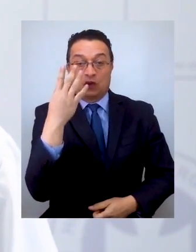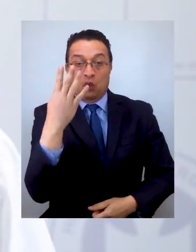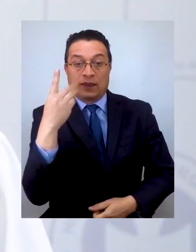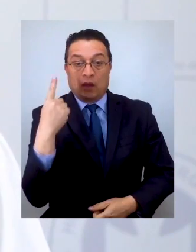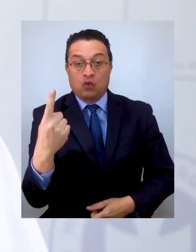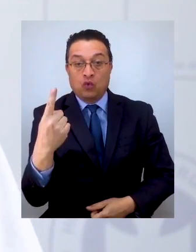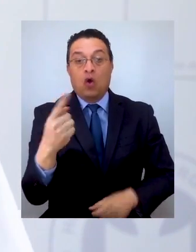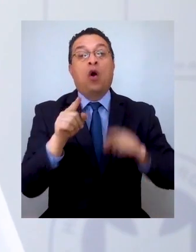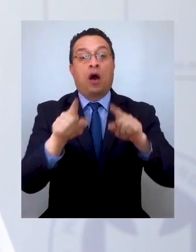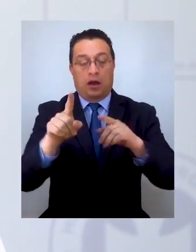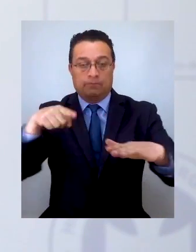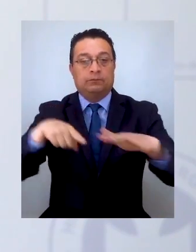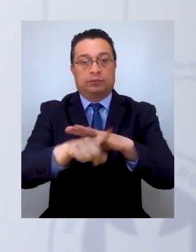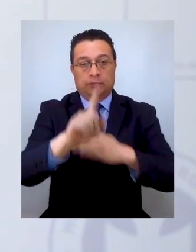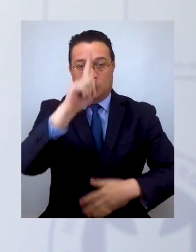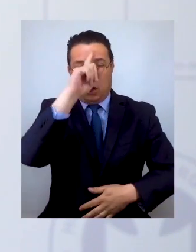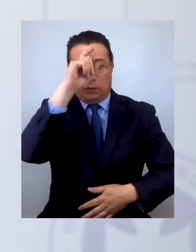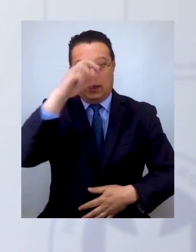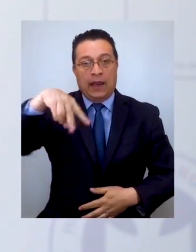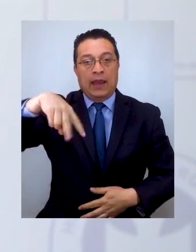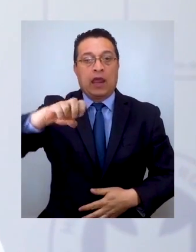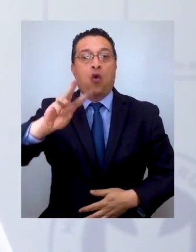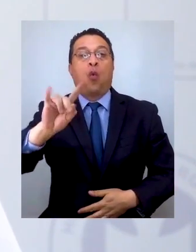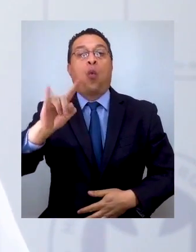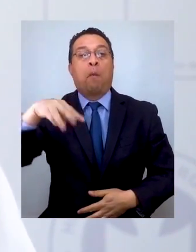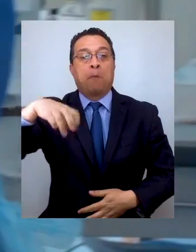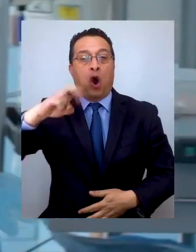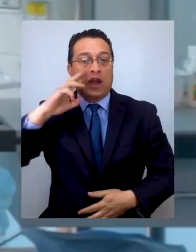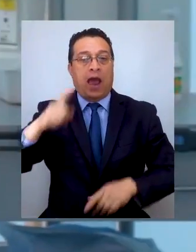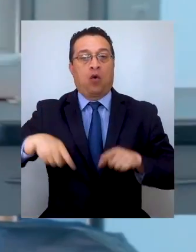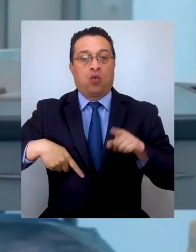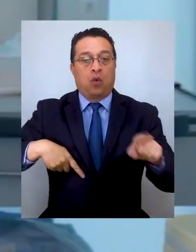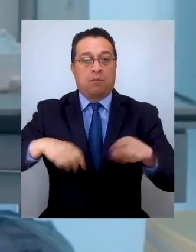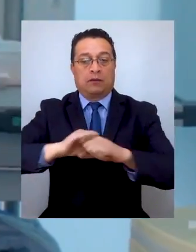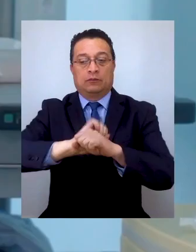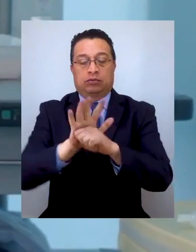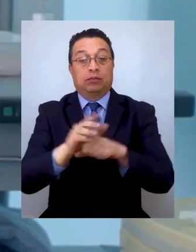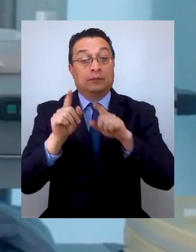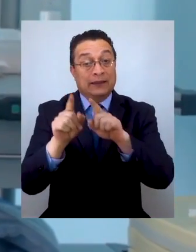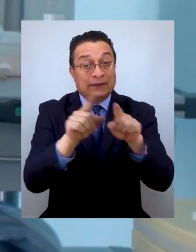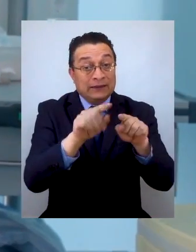1.341 de ellos estuvieron hospitalizados por neumonía por COVID-19. De ellos,